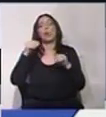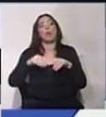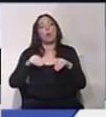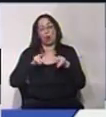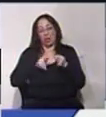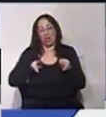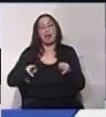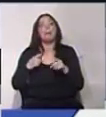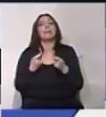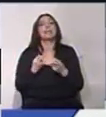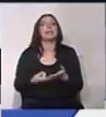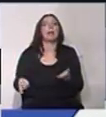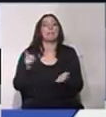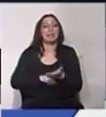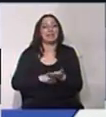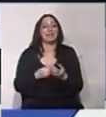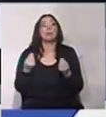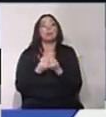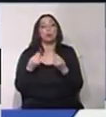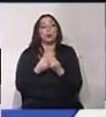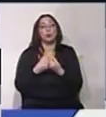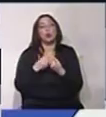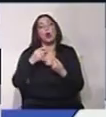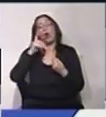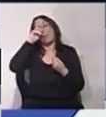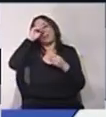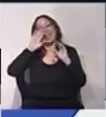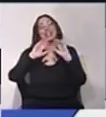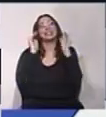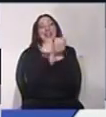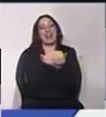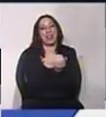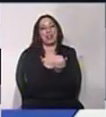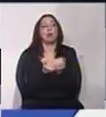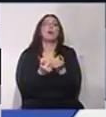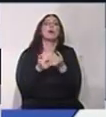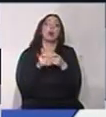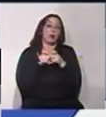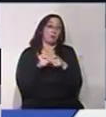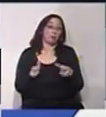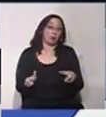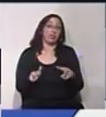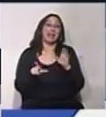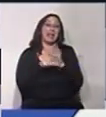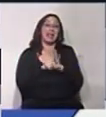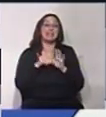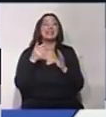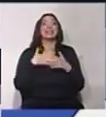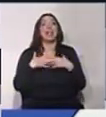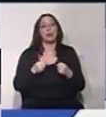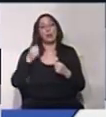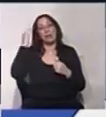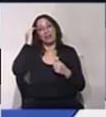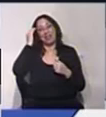las que necesitamos y muchas plazas en los hospitales cerrados. O sea, por suerte está la ley de salud mental recién